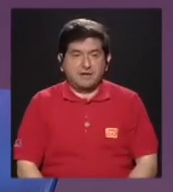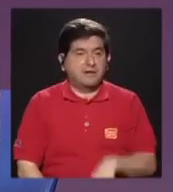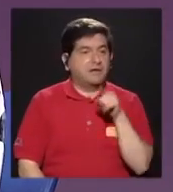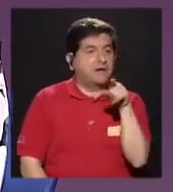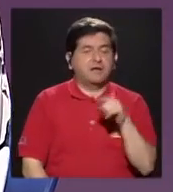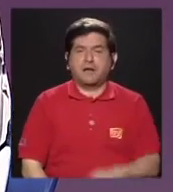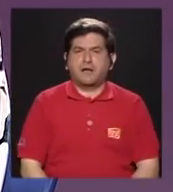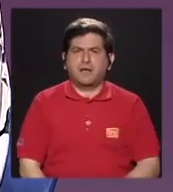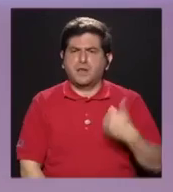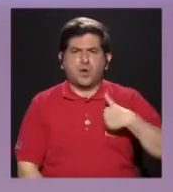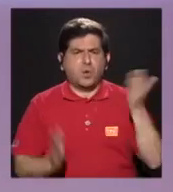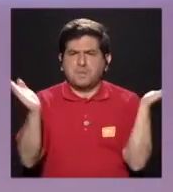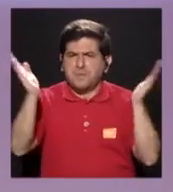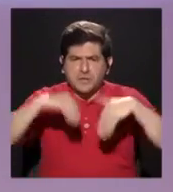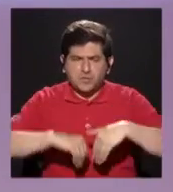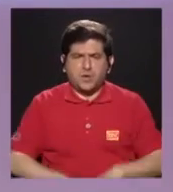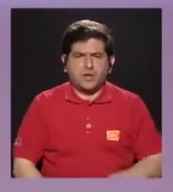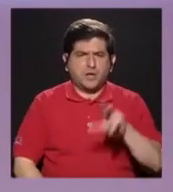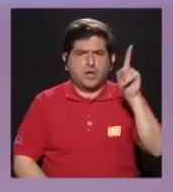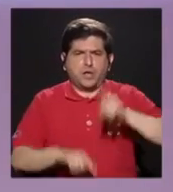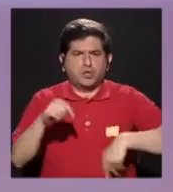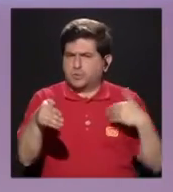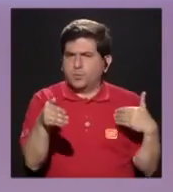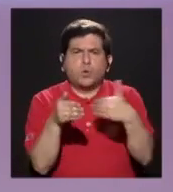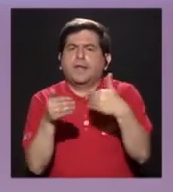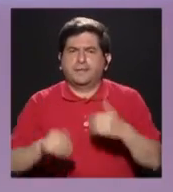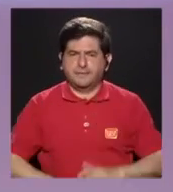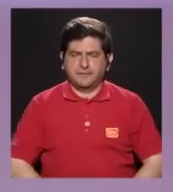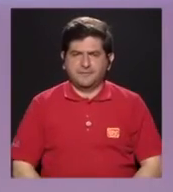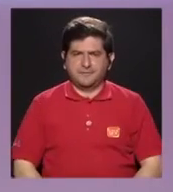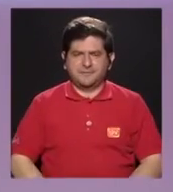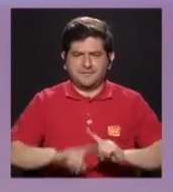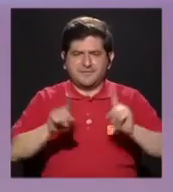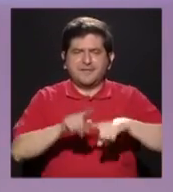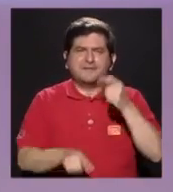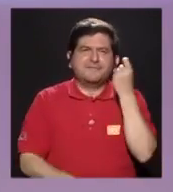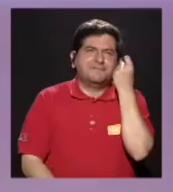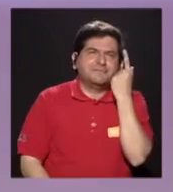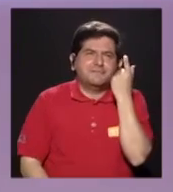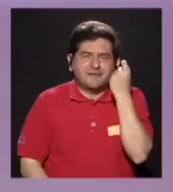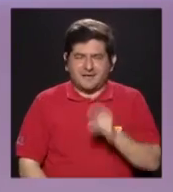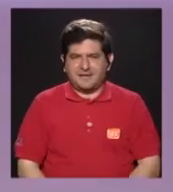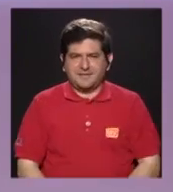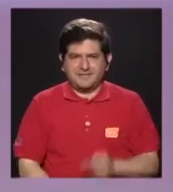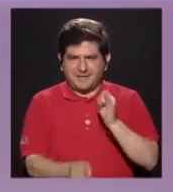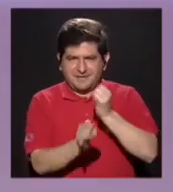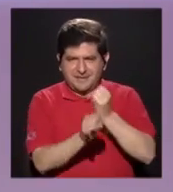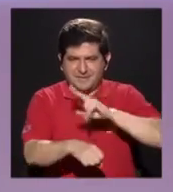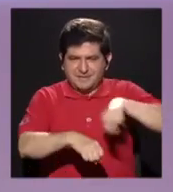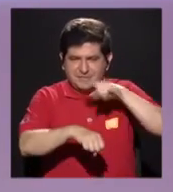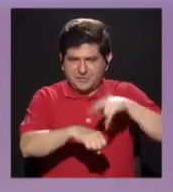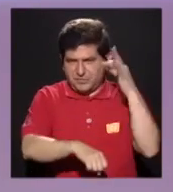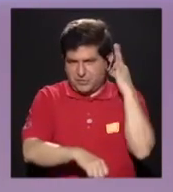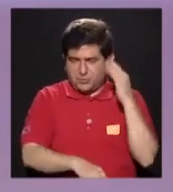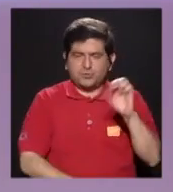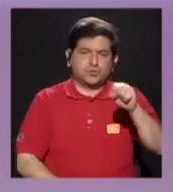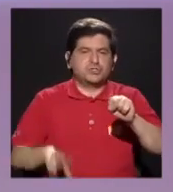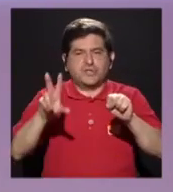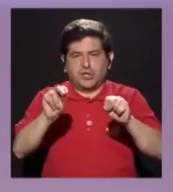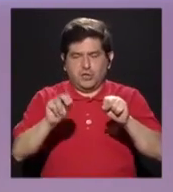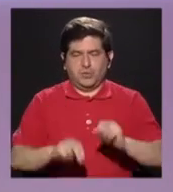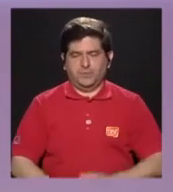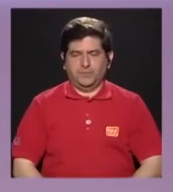hay hombres ni deben arrimarse claro hay una serie de interpretaciones de lo que es y no de celina como desde el principio y